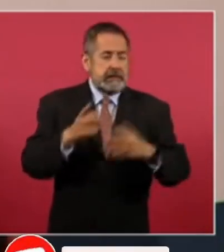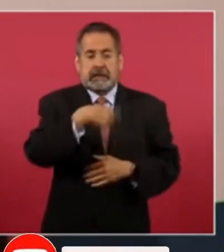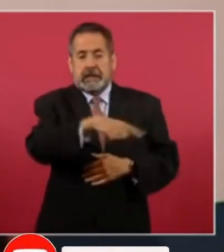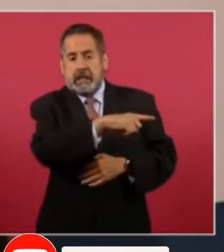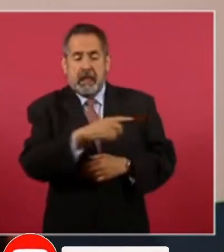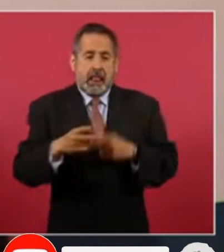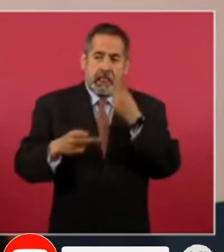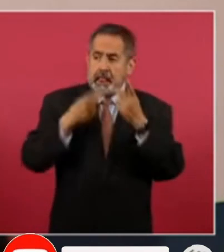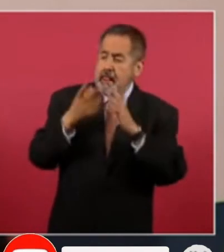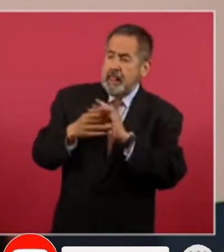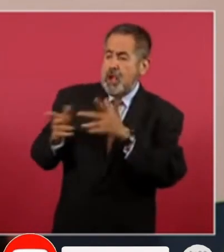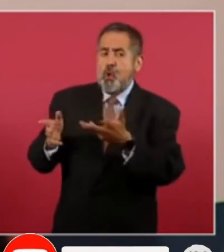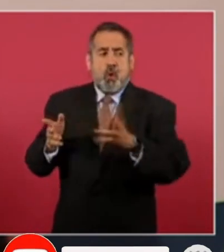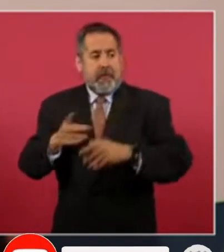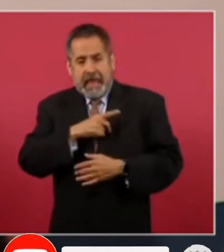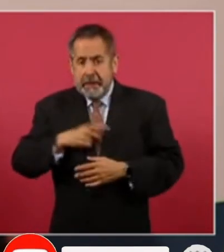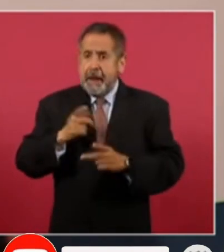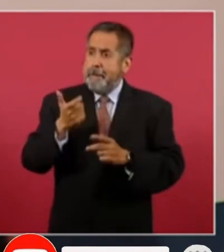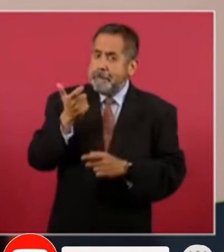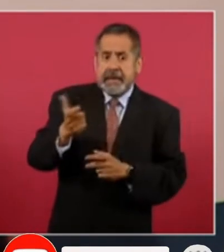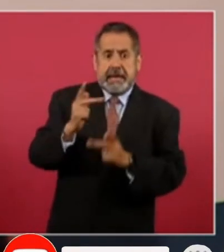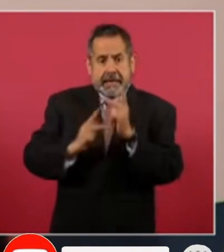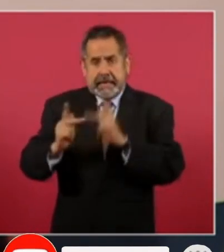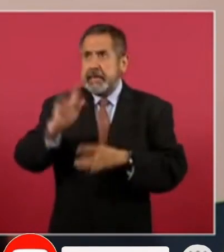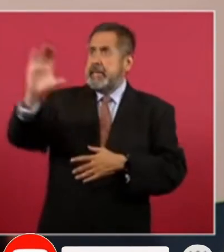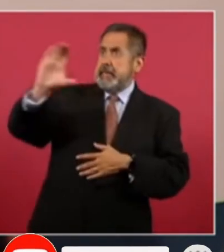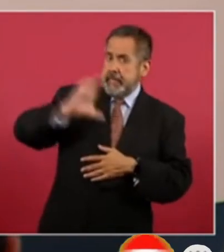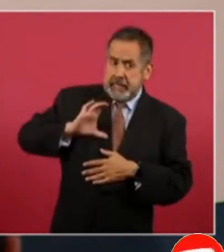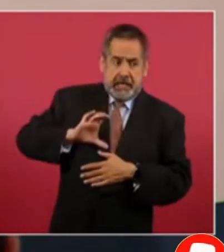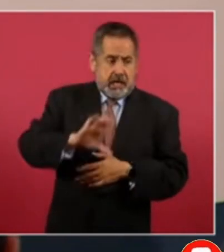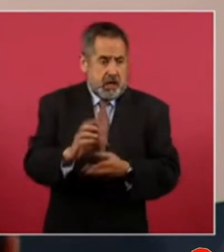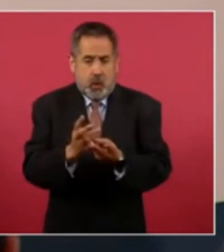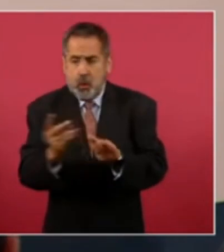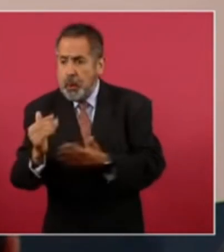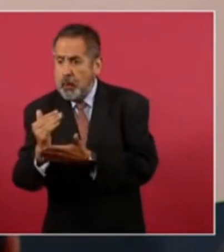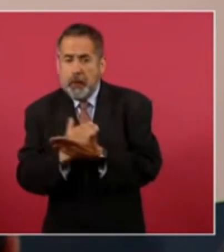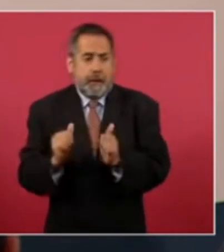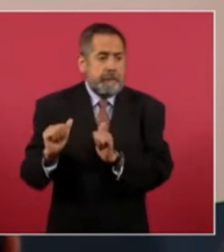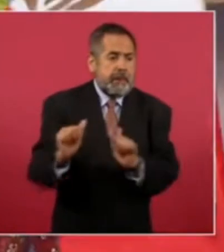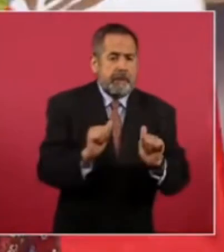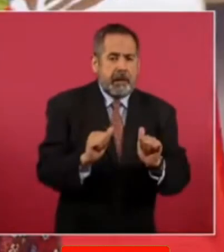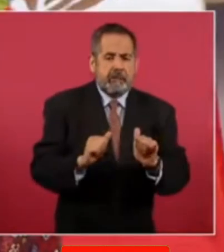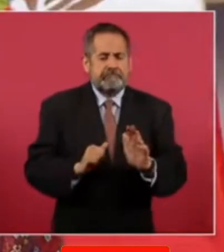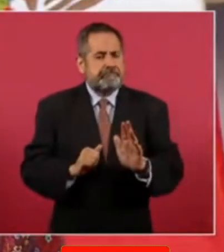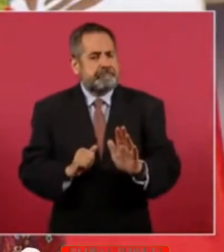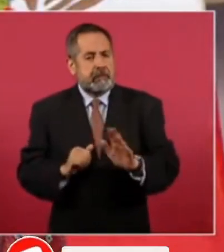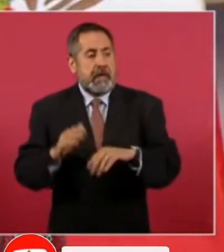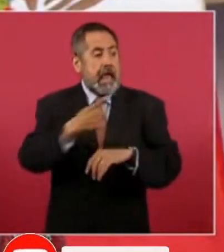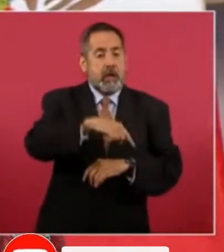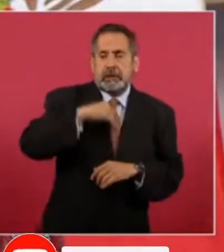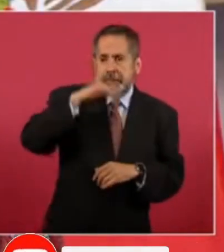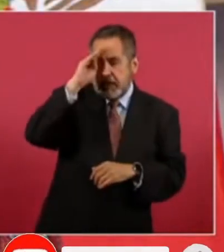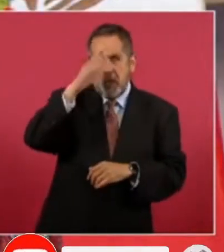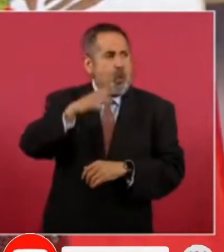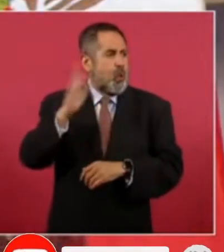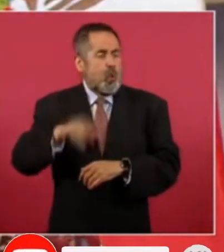sugerían que el país tenía que endeudarse para mitigar los efectos macroeconómicos, ya que se anticipaba una caída